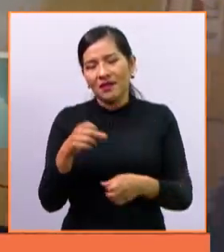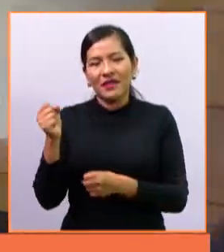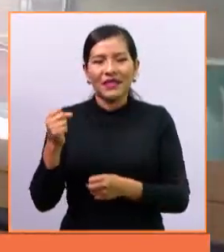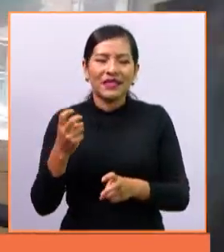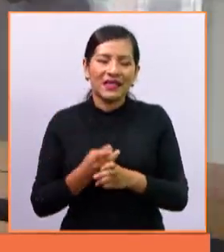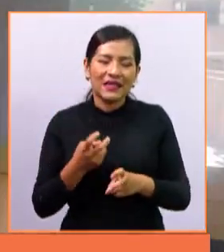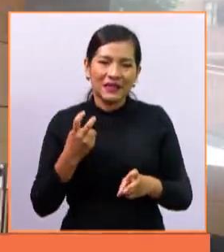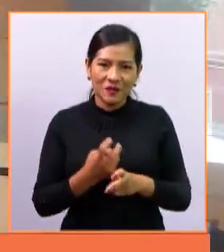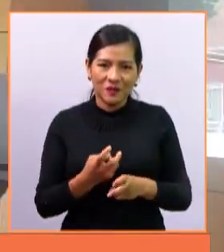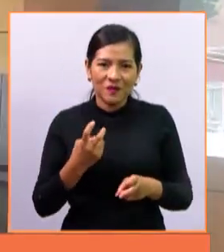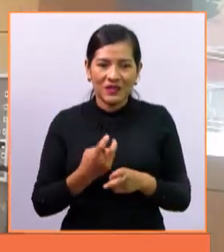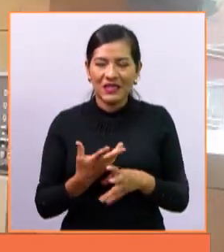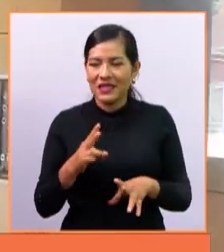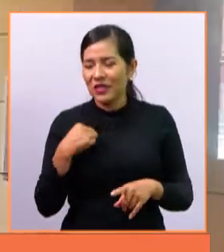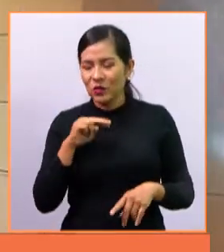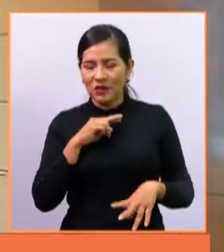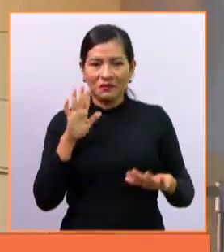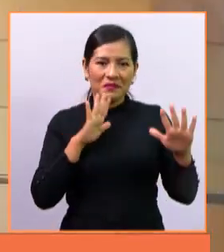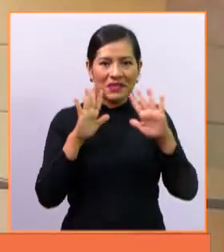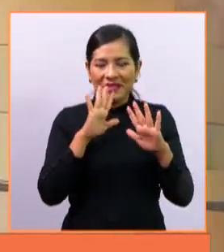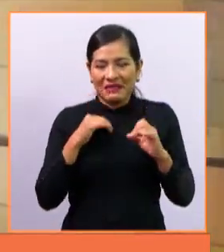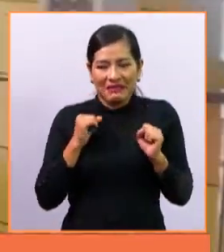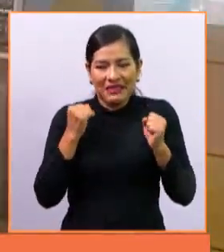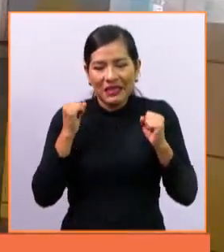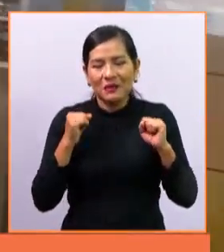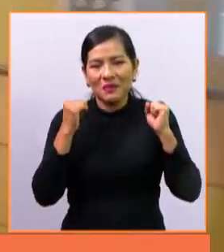estaba como muy ansioso,